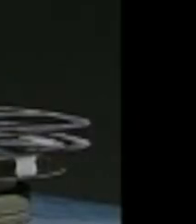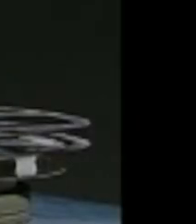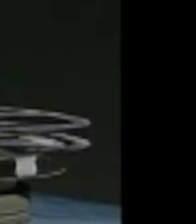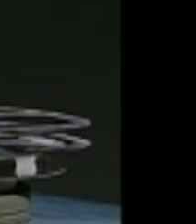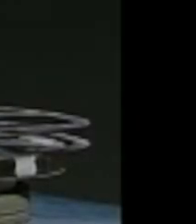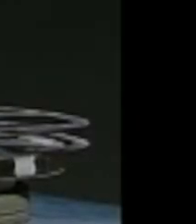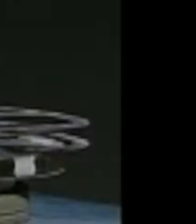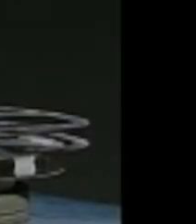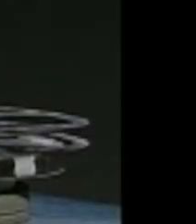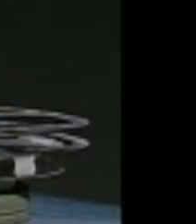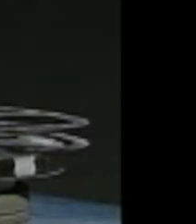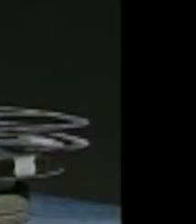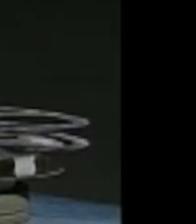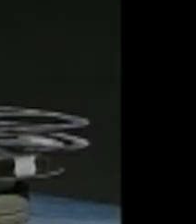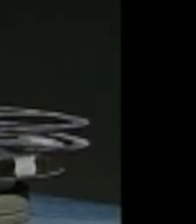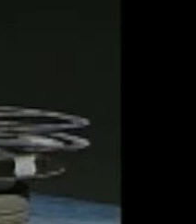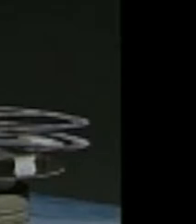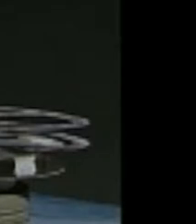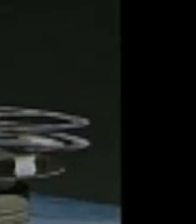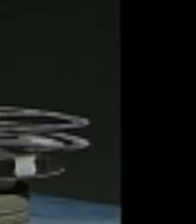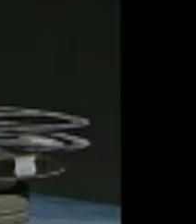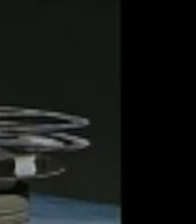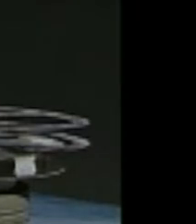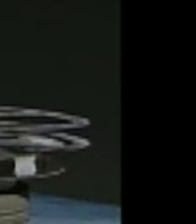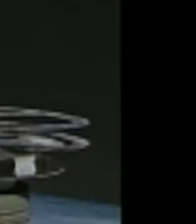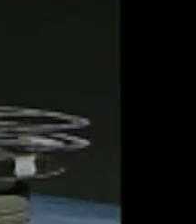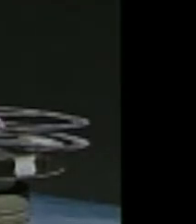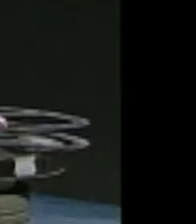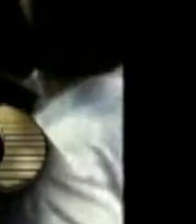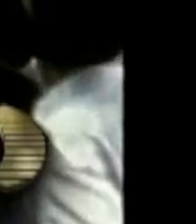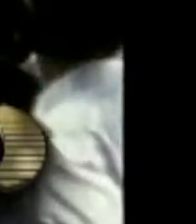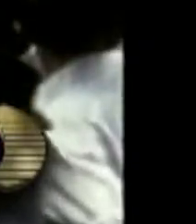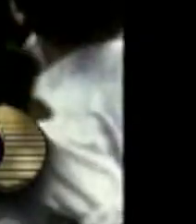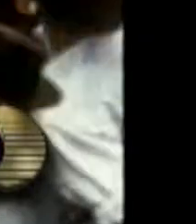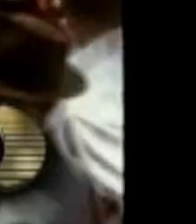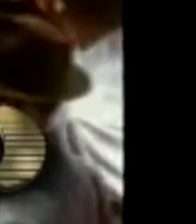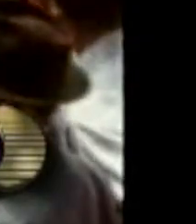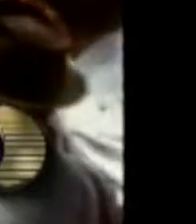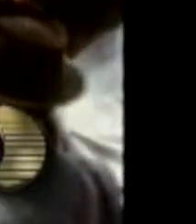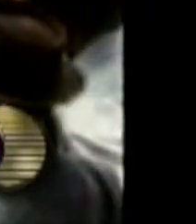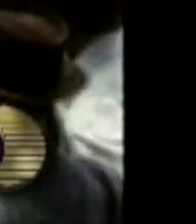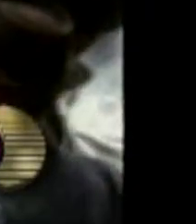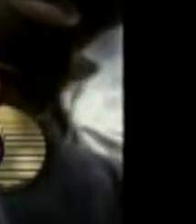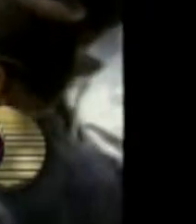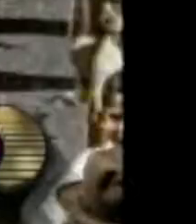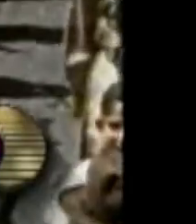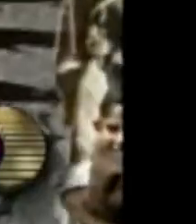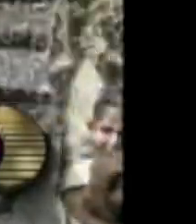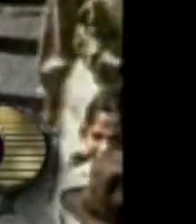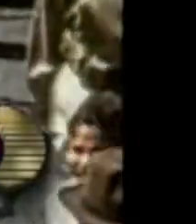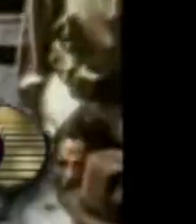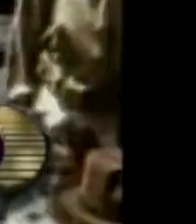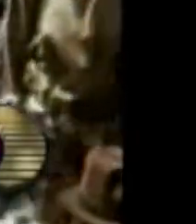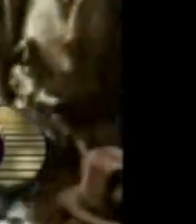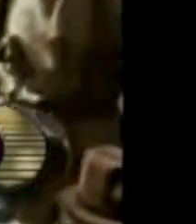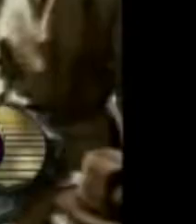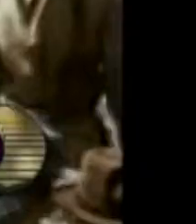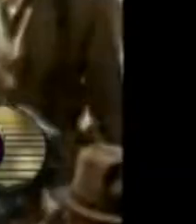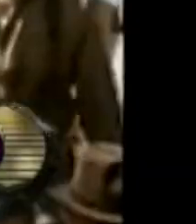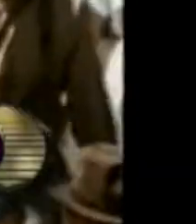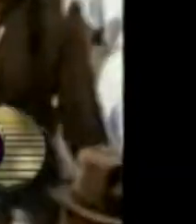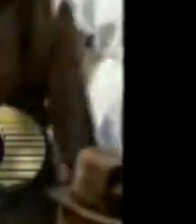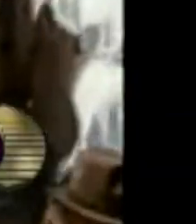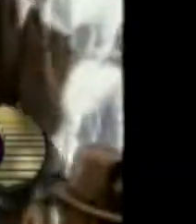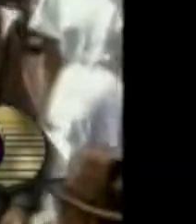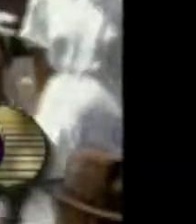don Álvaro eternizó en el celuloide el desfile de la victoria. Es decir, la culminación de un hecho trascendental